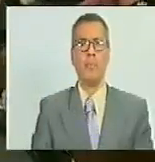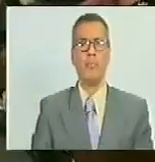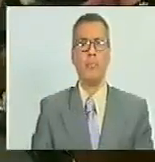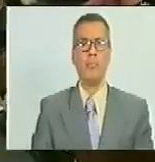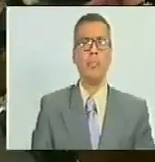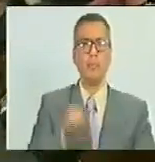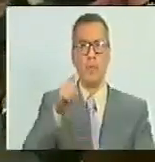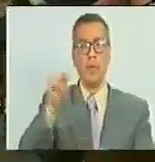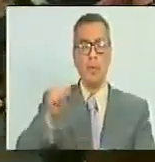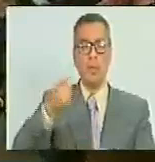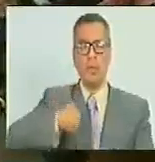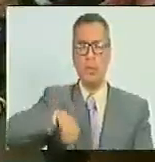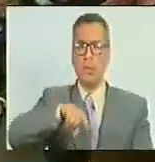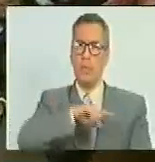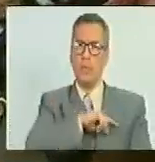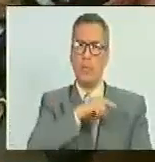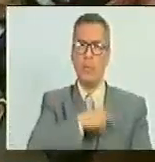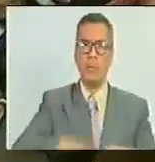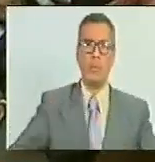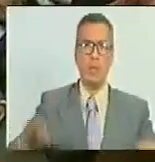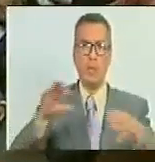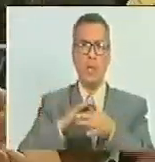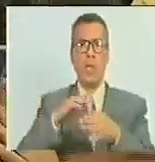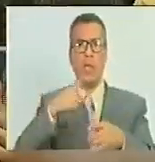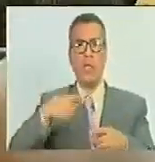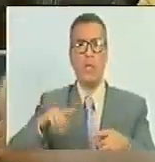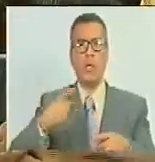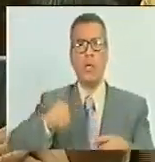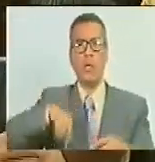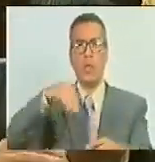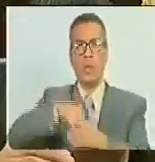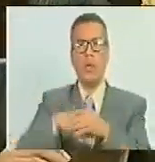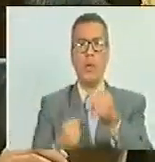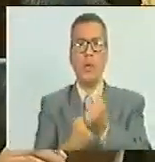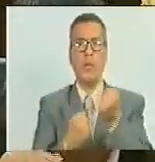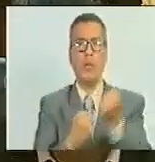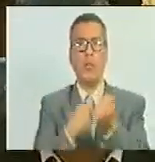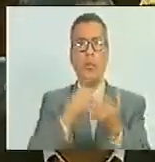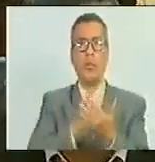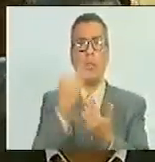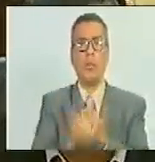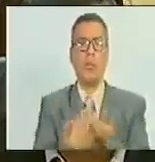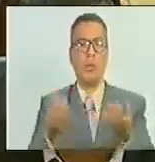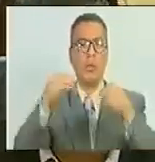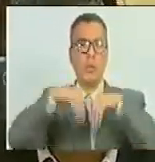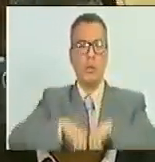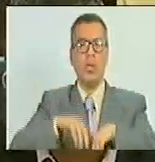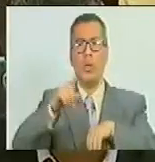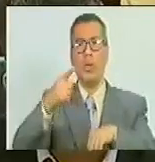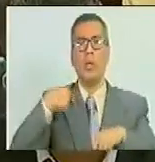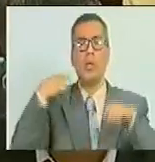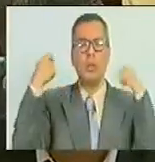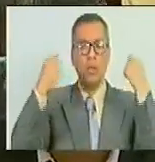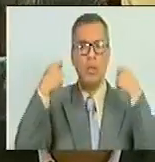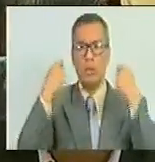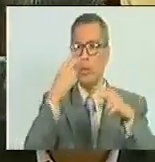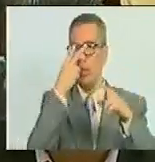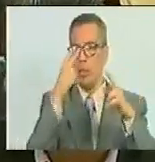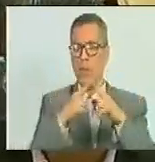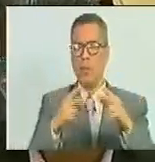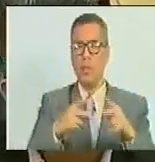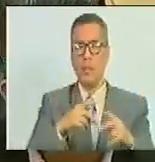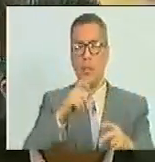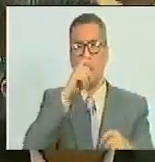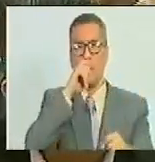Sí, presidente, nosotros desde la Alianza Democrática vamos a sumar nuestros votos de apoyo a este proyecto de acuerdo que celebra la visita del presidente Maduro